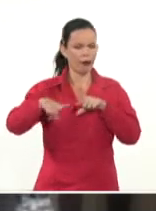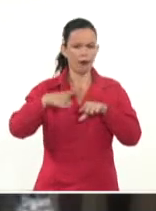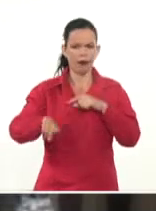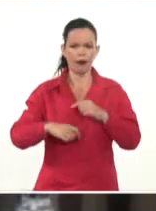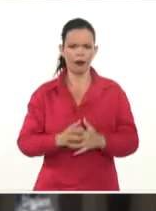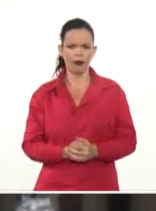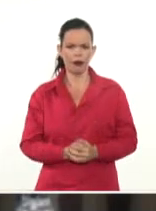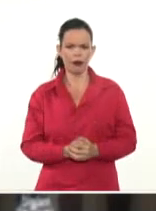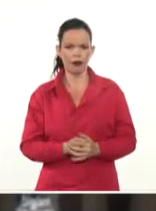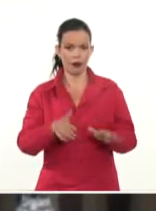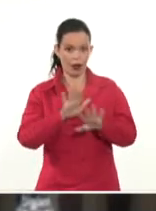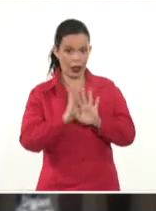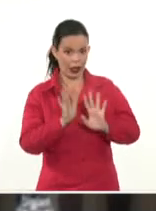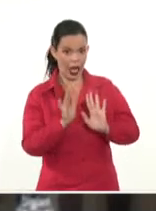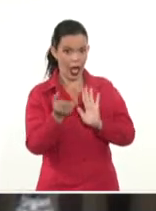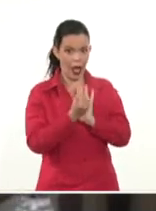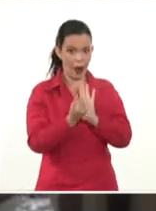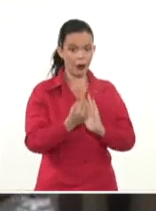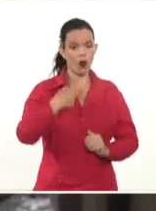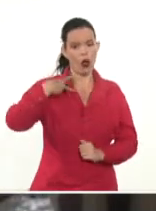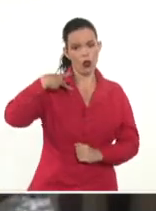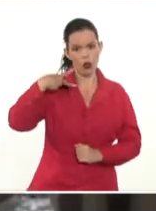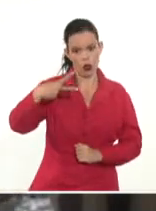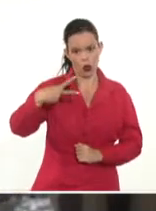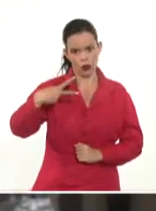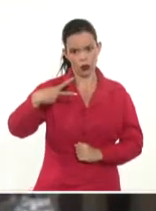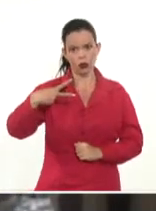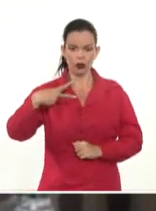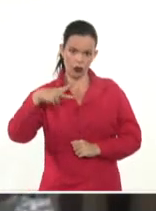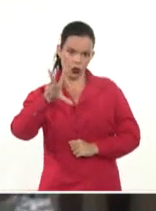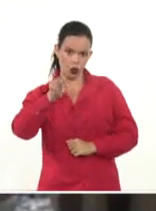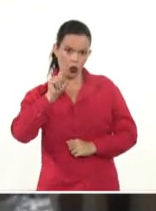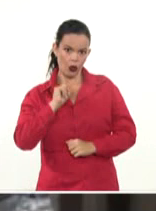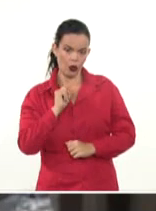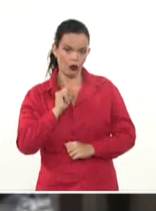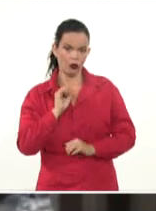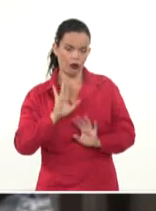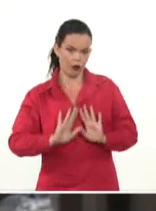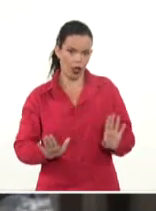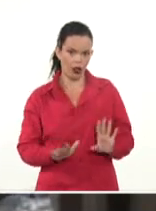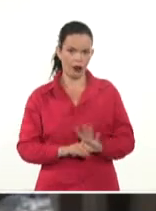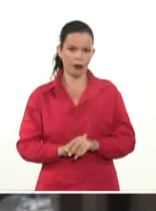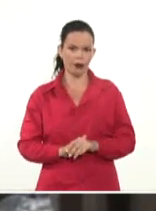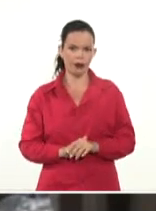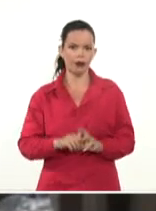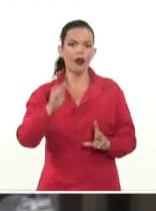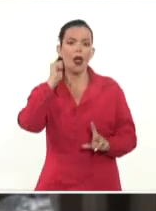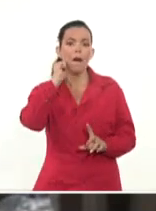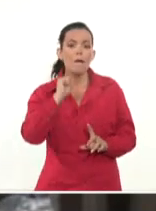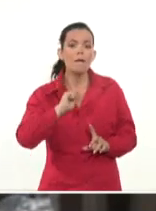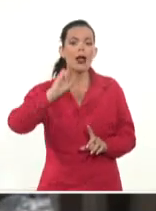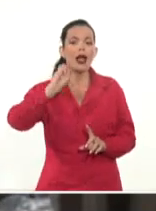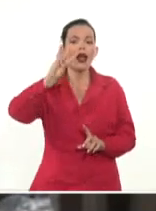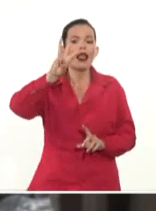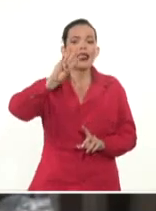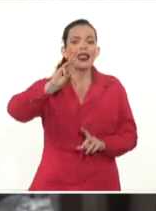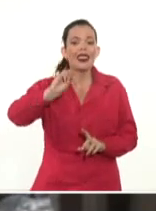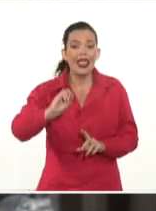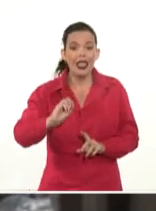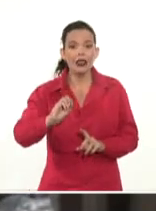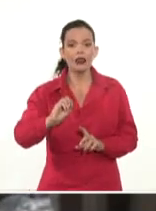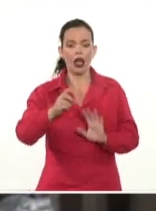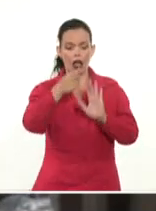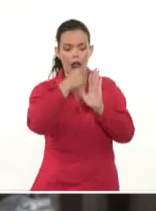negocios en este sector recientemente y hay más de 30 intereses que se están avanzando,